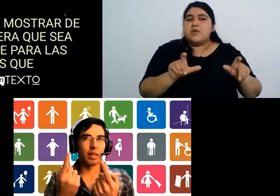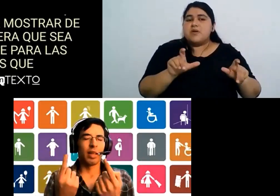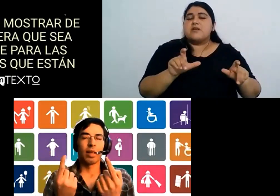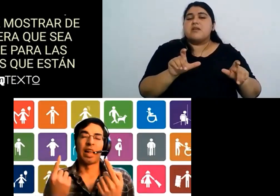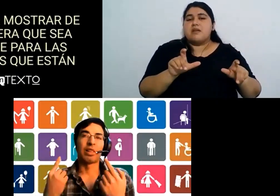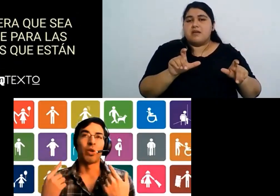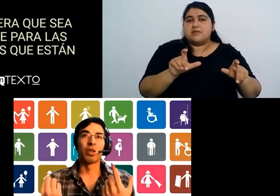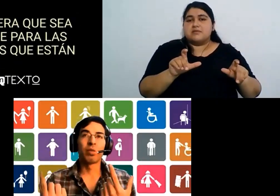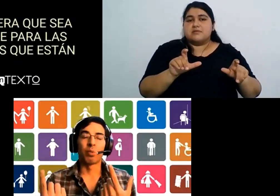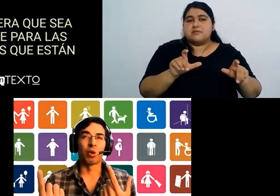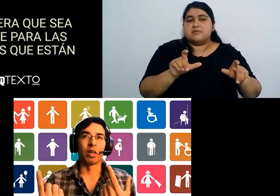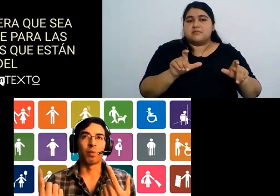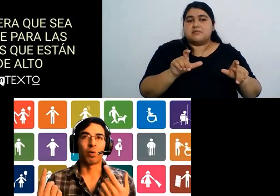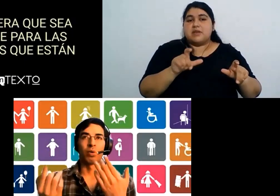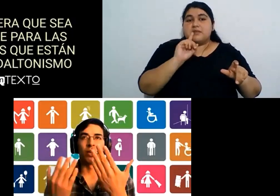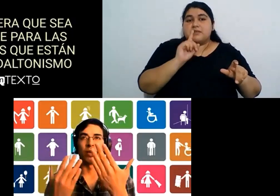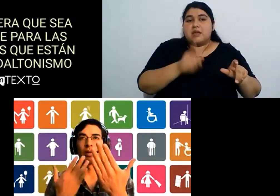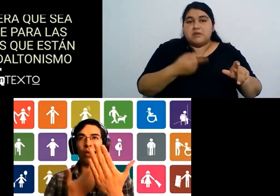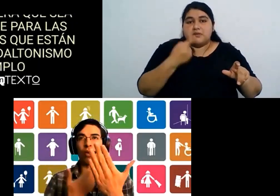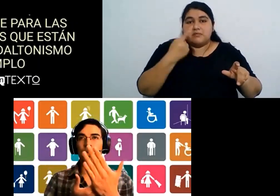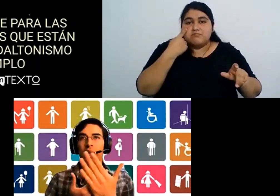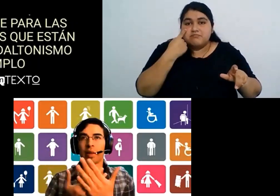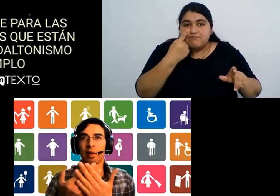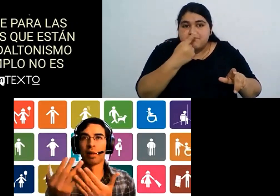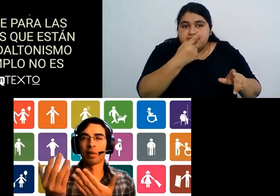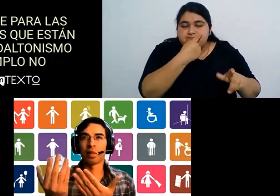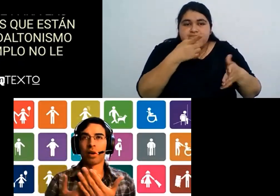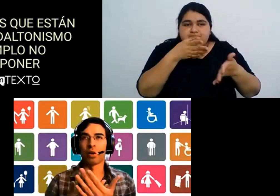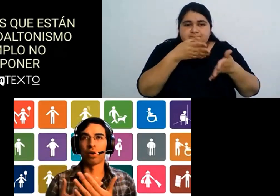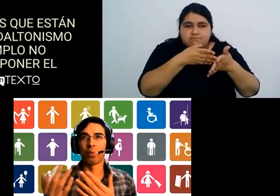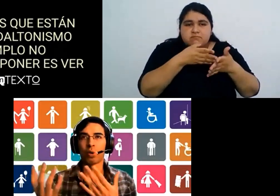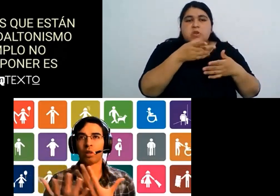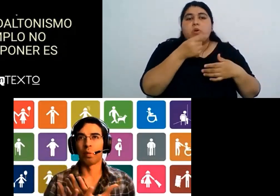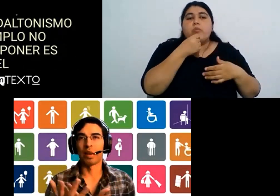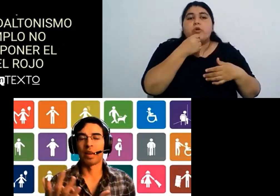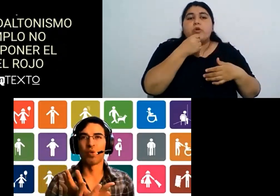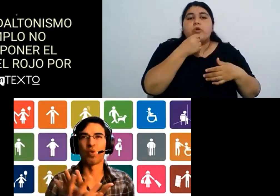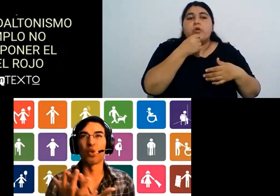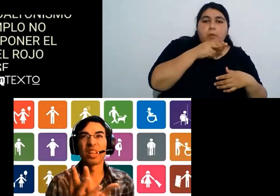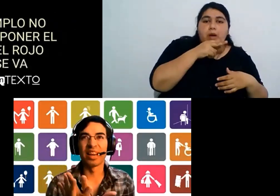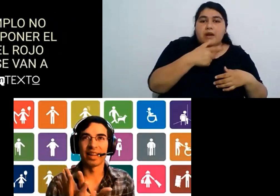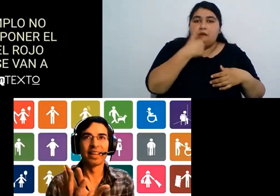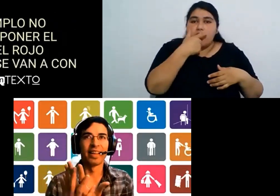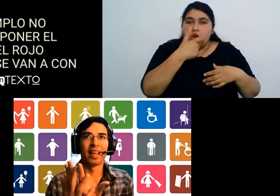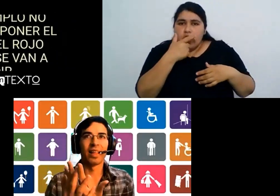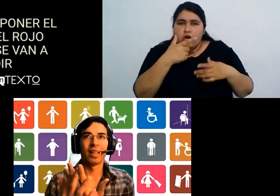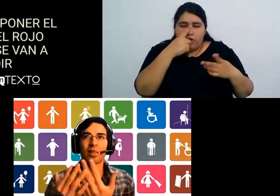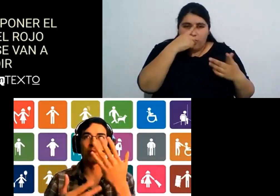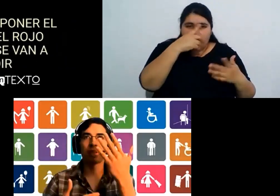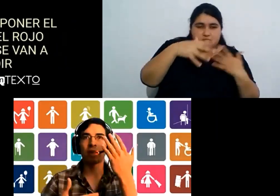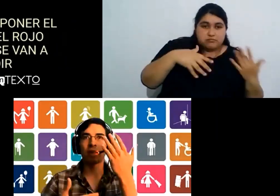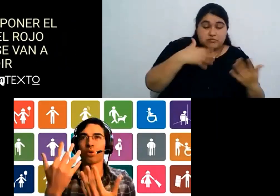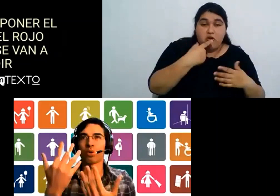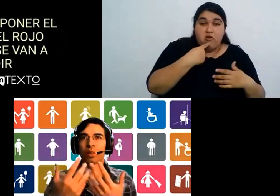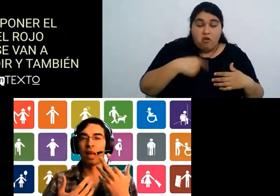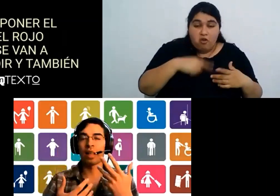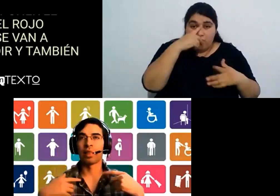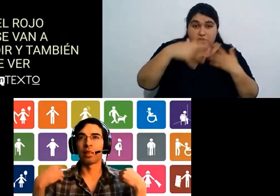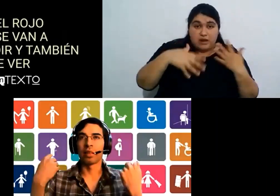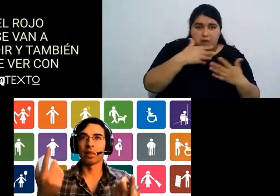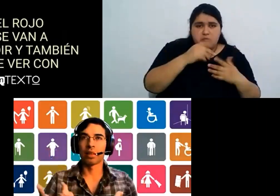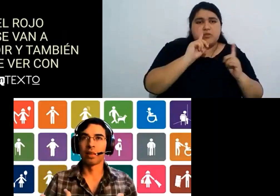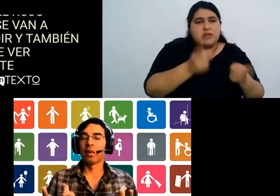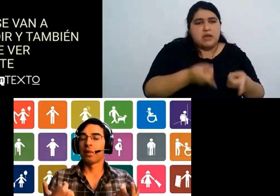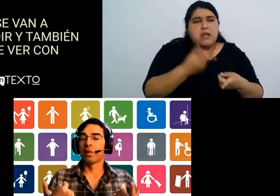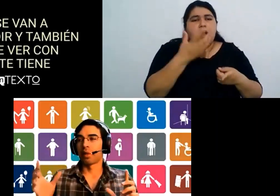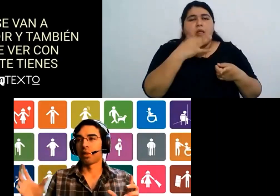tengan daltonismo, por ejemplo. No le puedes poner el verde y el rojo porque se van a confundir. Y también tiene que ver contraste, se